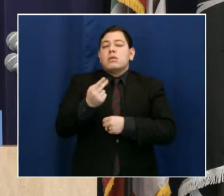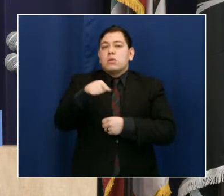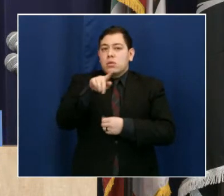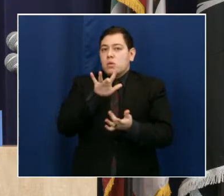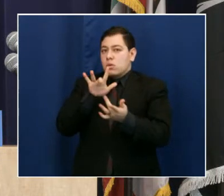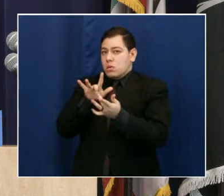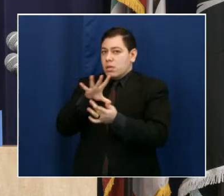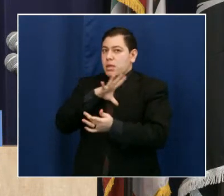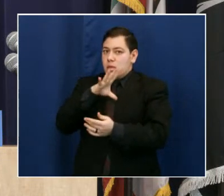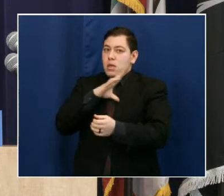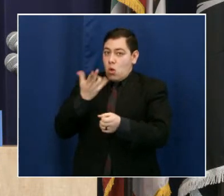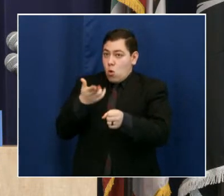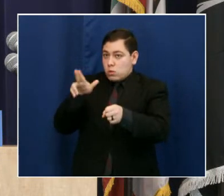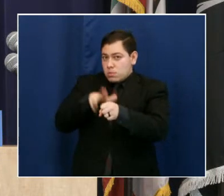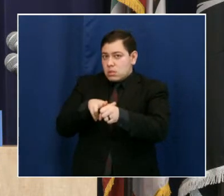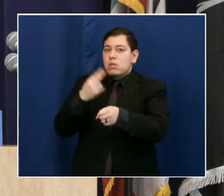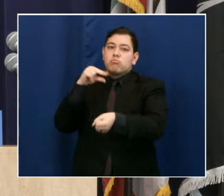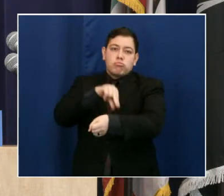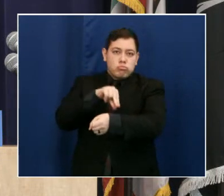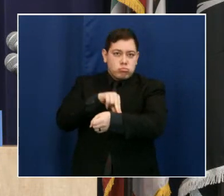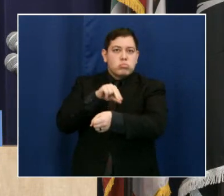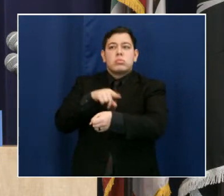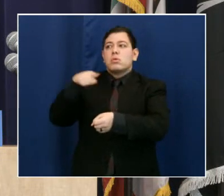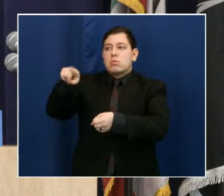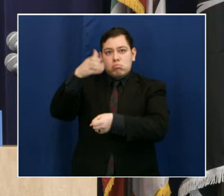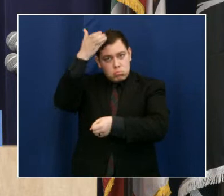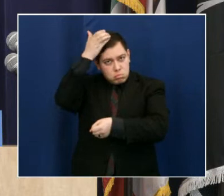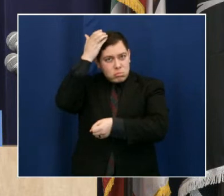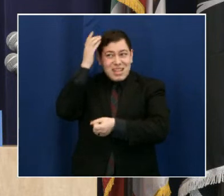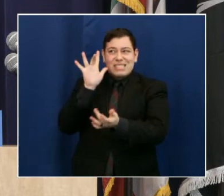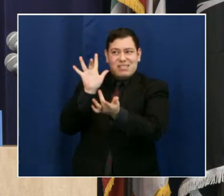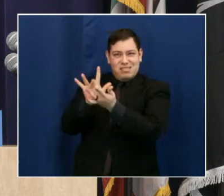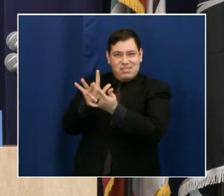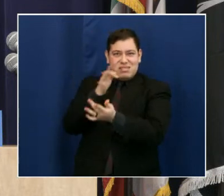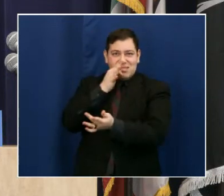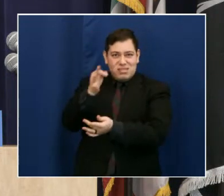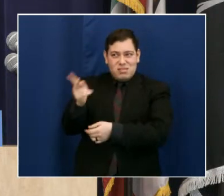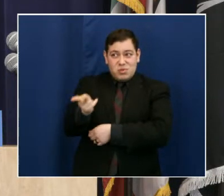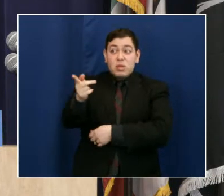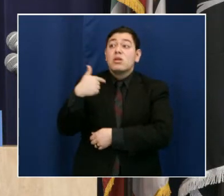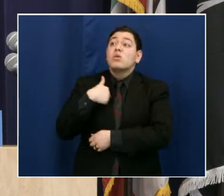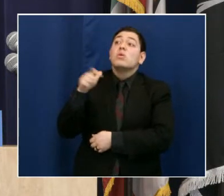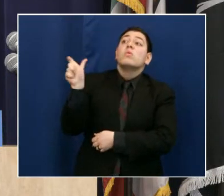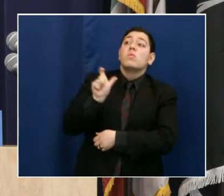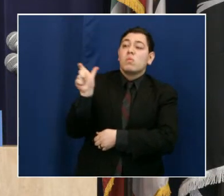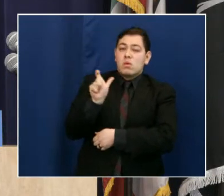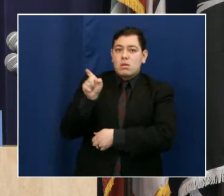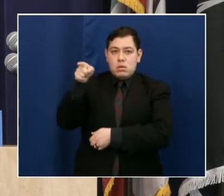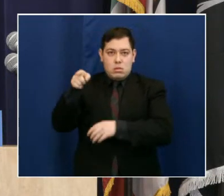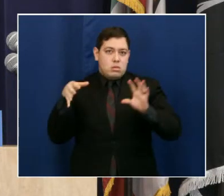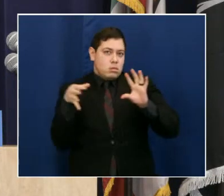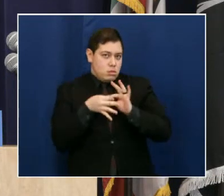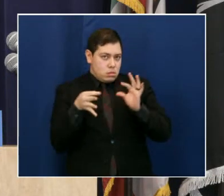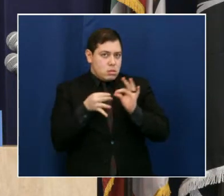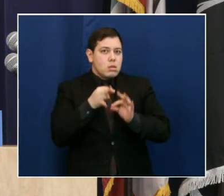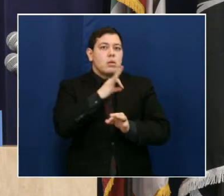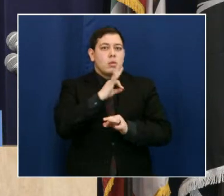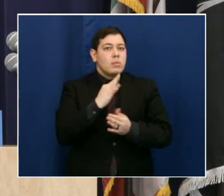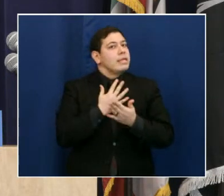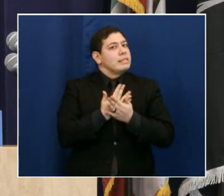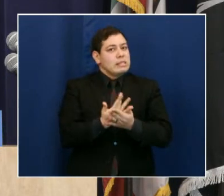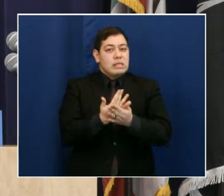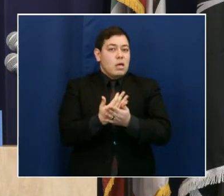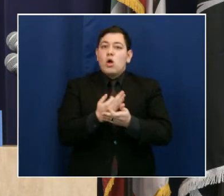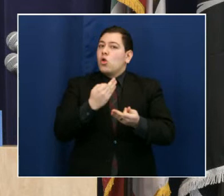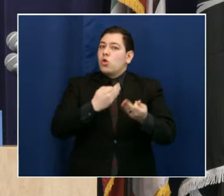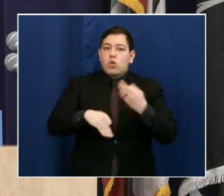servicios médicos. Por ahora estamos todavía enfocados en la primera fase, que es que todos los enfermeras, las personas